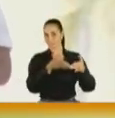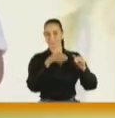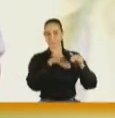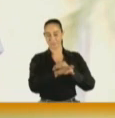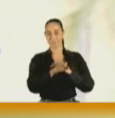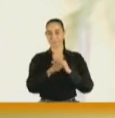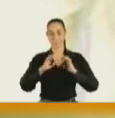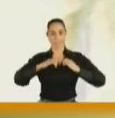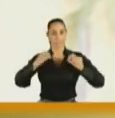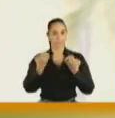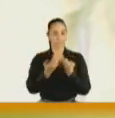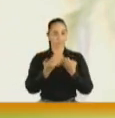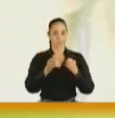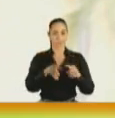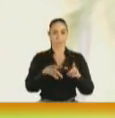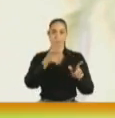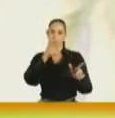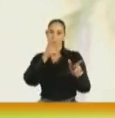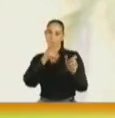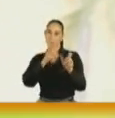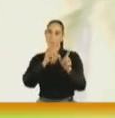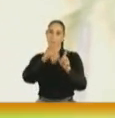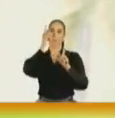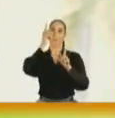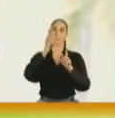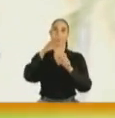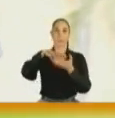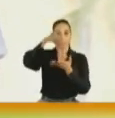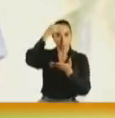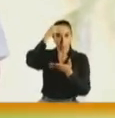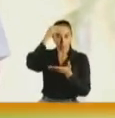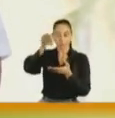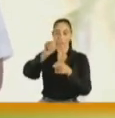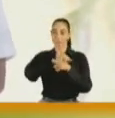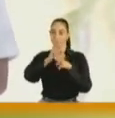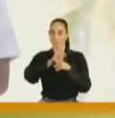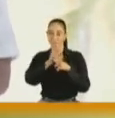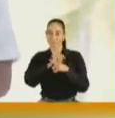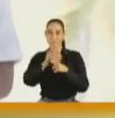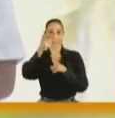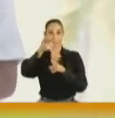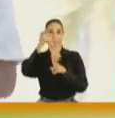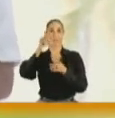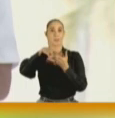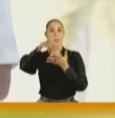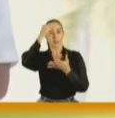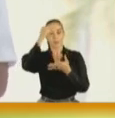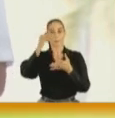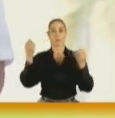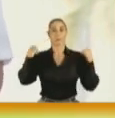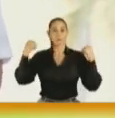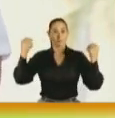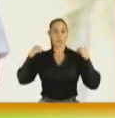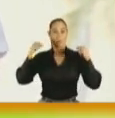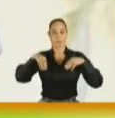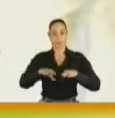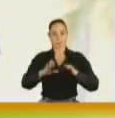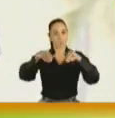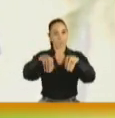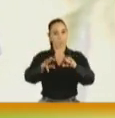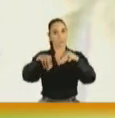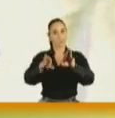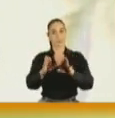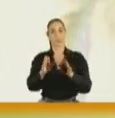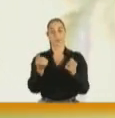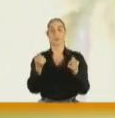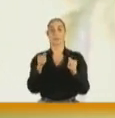policías que están por ahí llevando muchachitos a las escuela y acompañando a mujeres de funcionarios y jocon a los